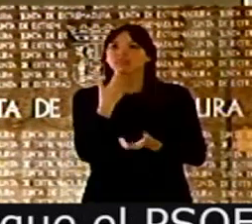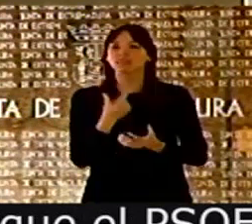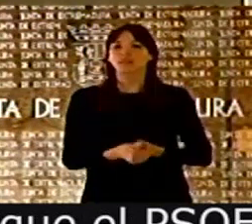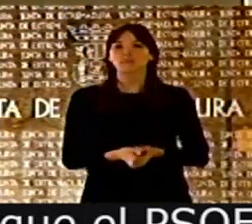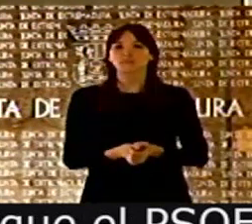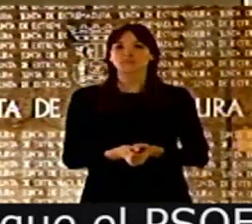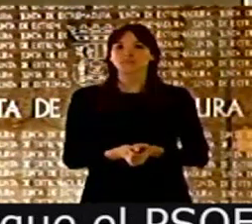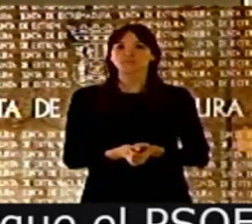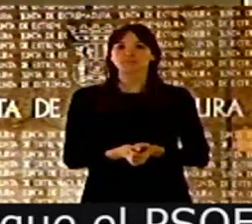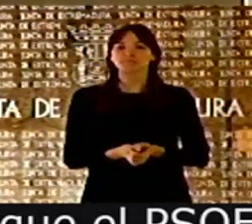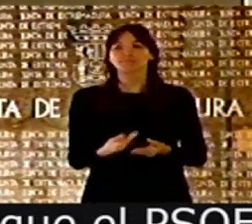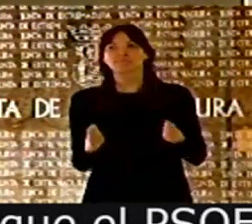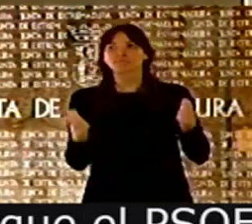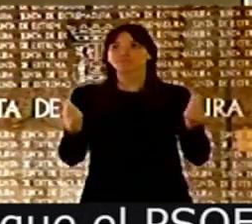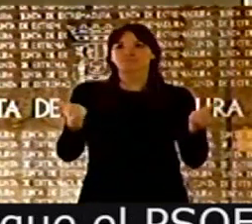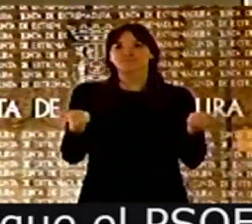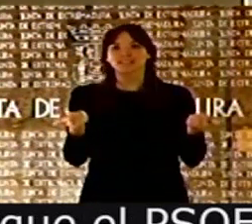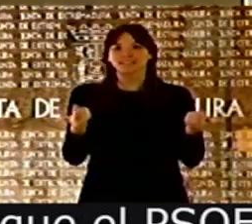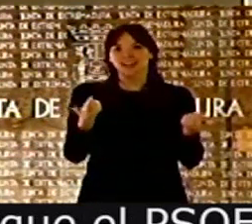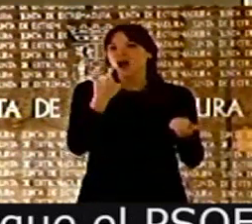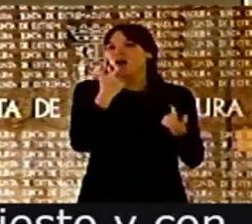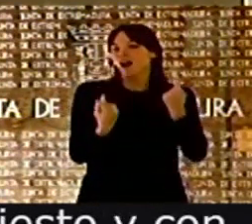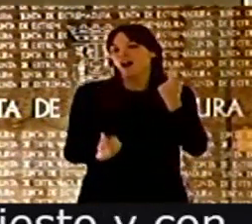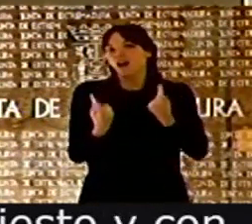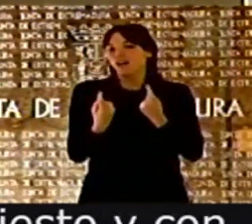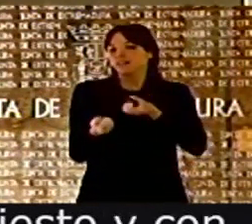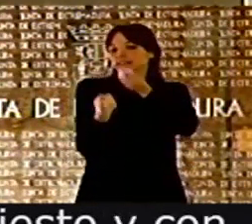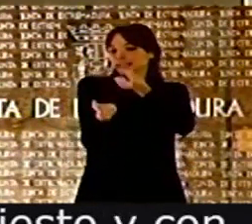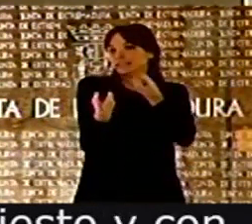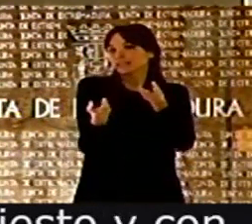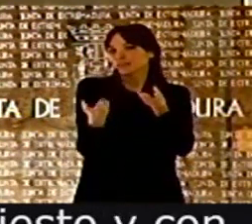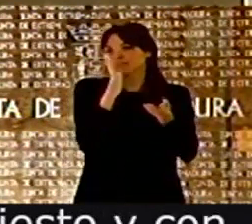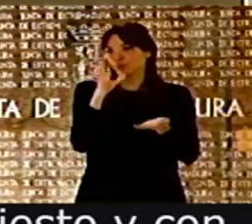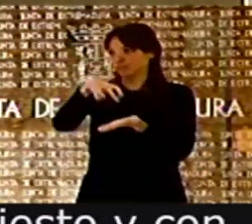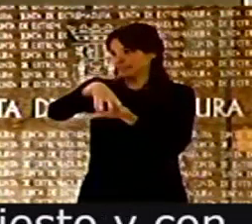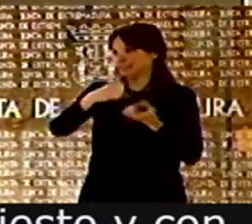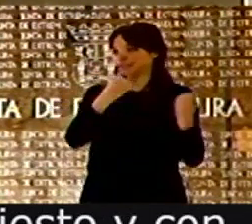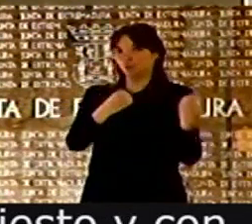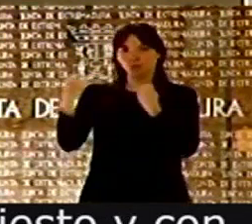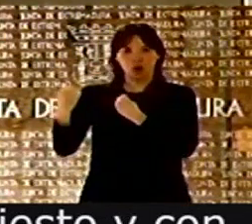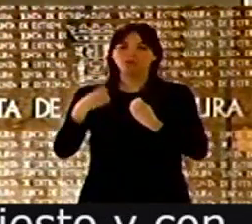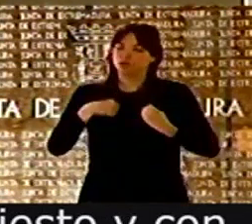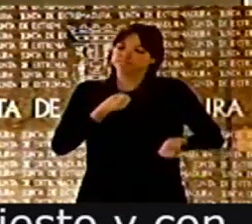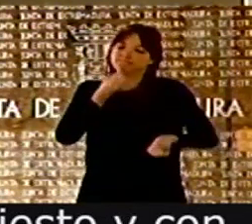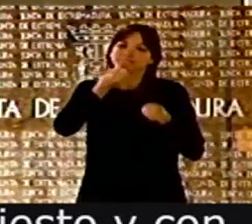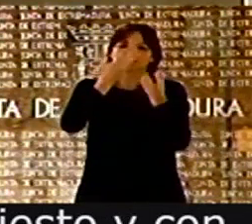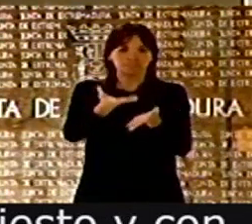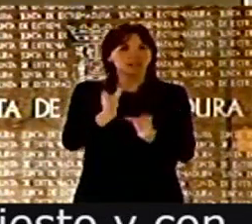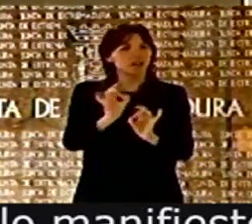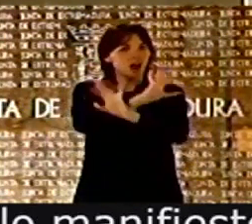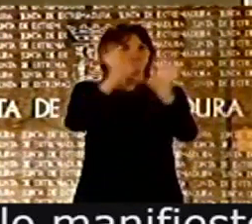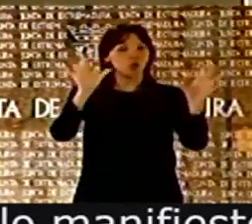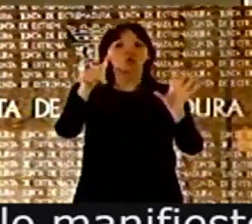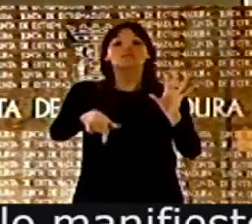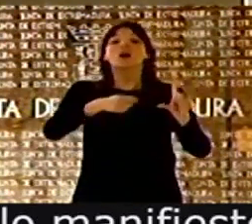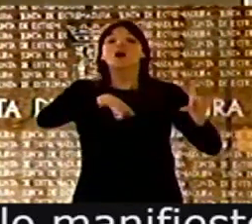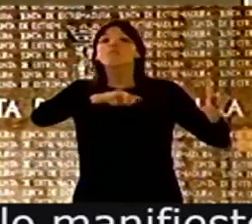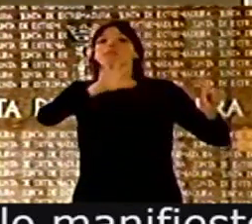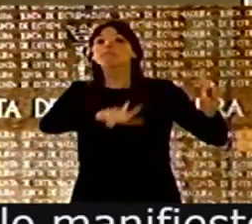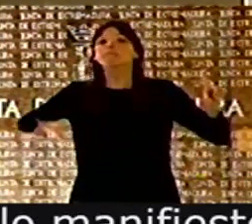y con cierto reparo por estar en sede institucional, lo manifiesto, pero sí está muy claro que la solución de España o